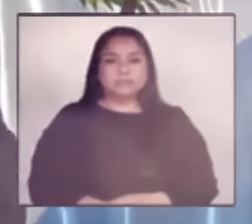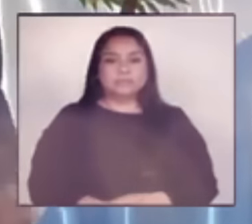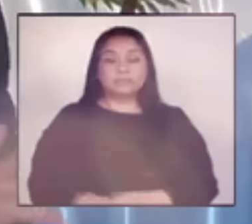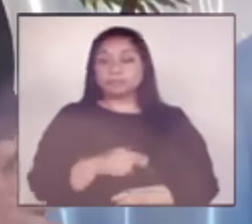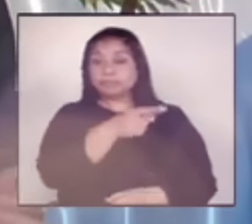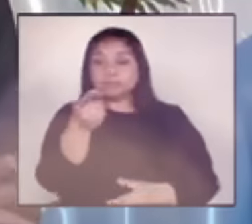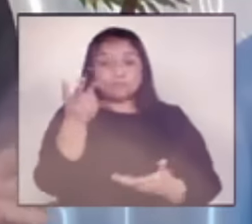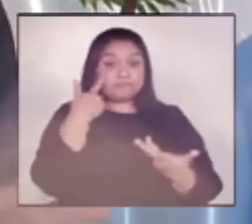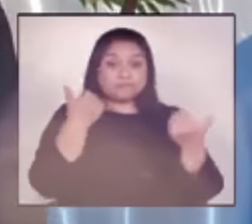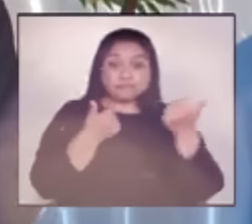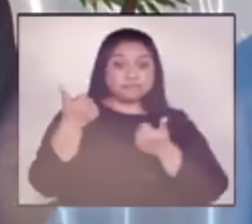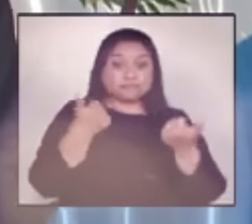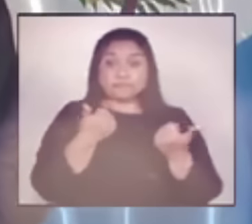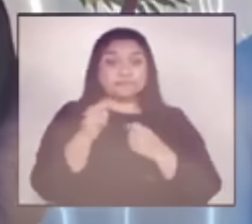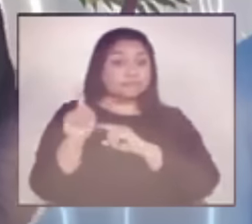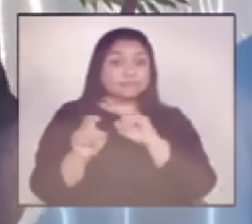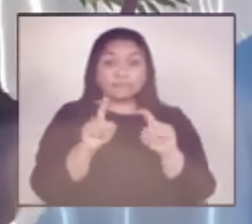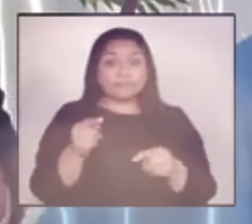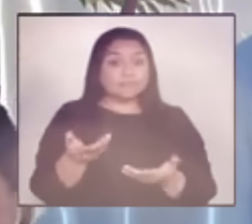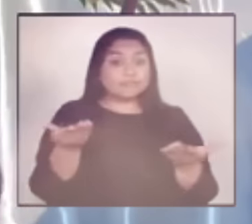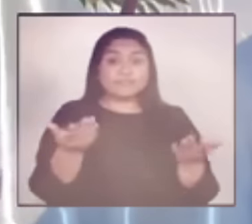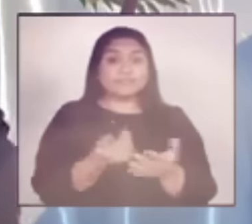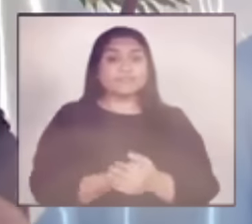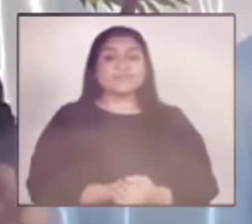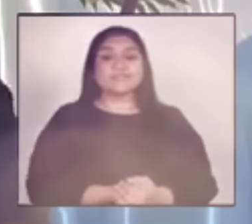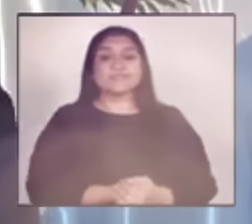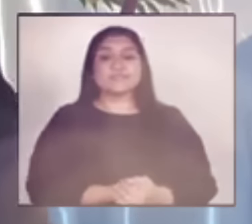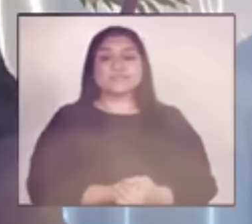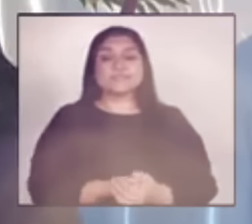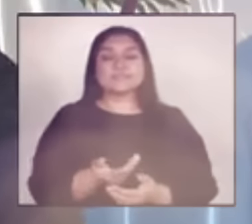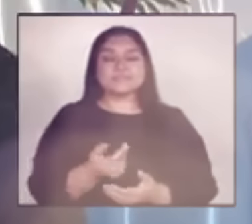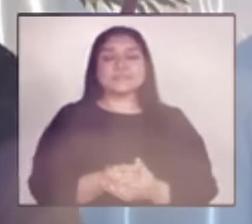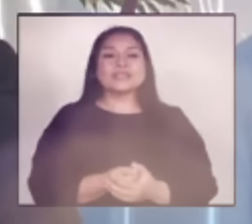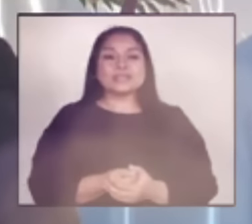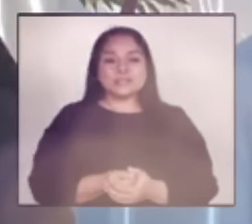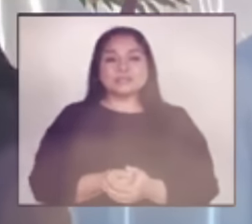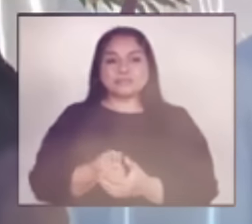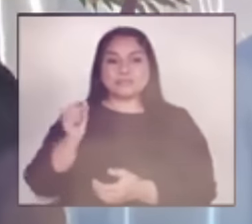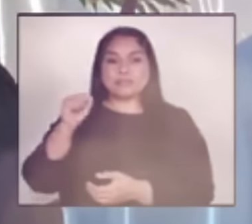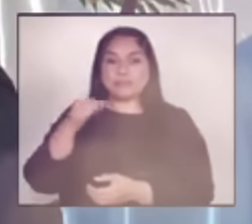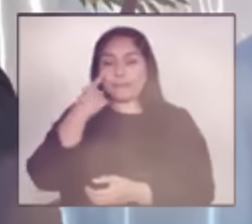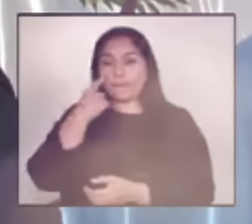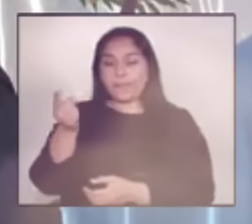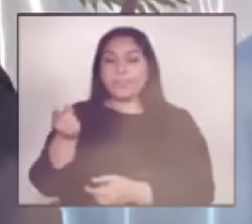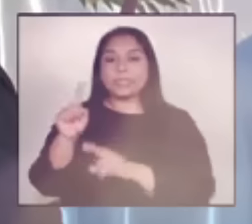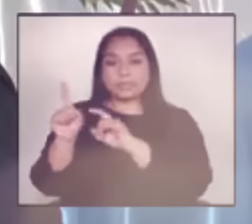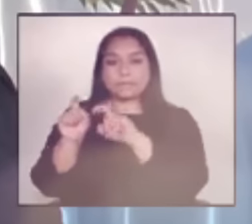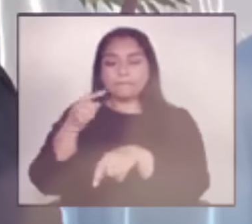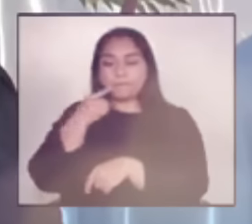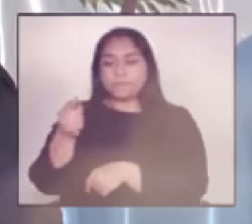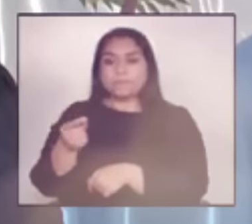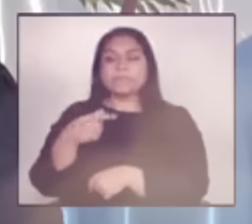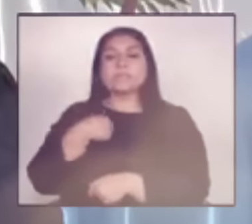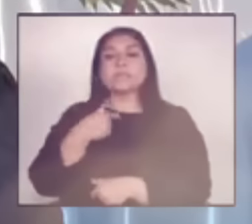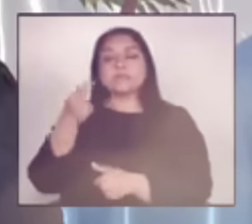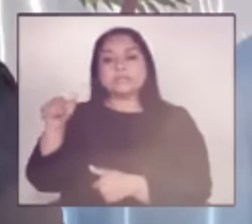tienen dudas o preguntas. Sí, señor presidente, comenzamos de este lado, acá tengo el micrófono, es acá